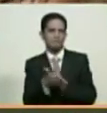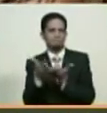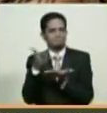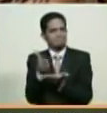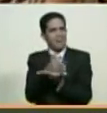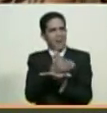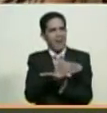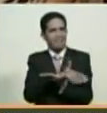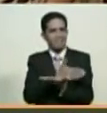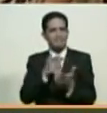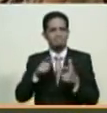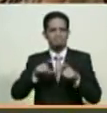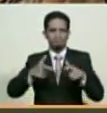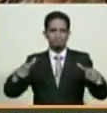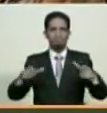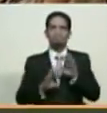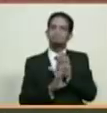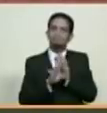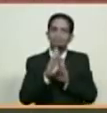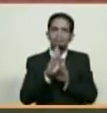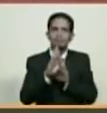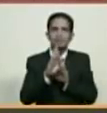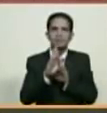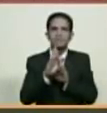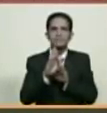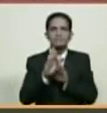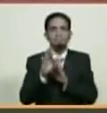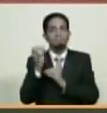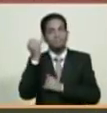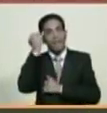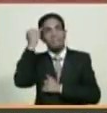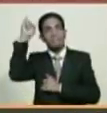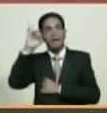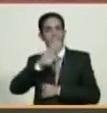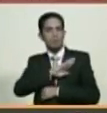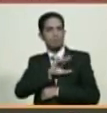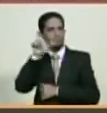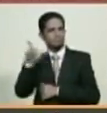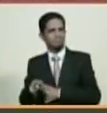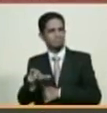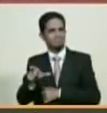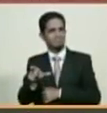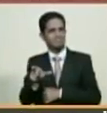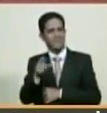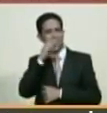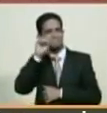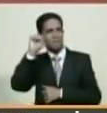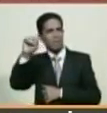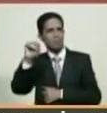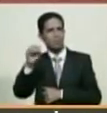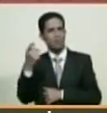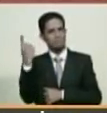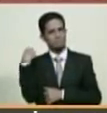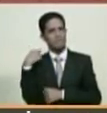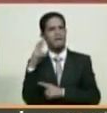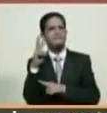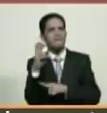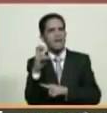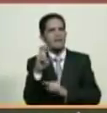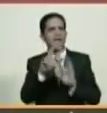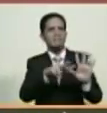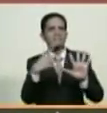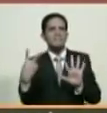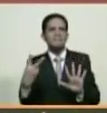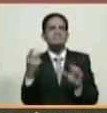y prosperidad que lanzara nuestro presidente Nicolás Maduro el pasado viernes 17